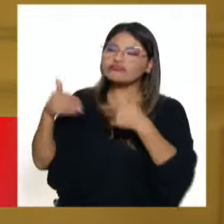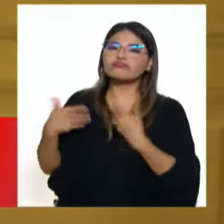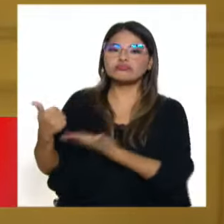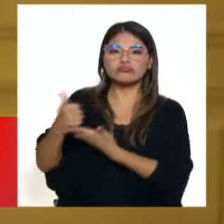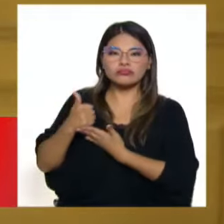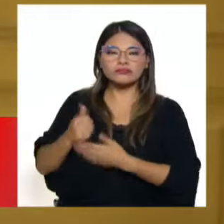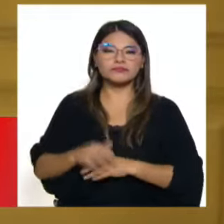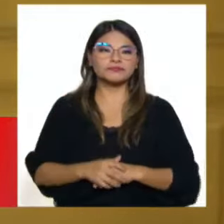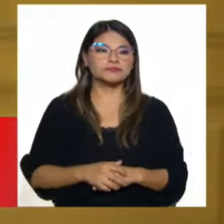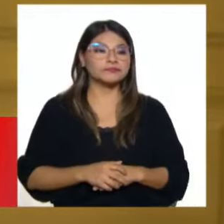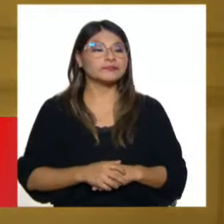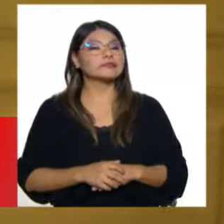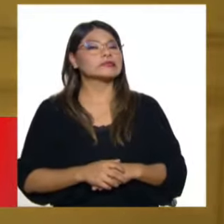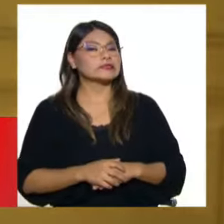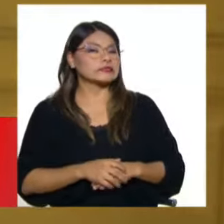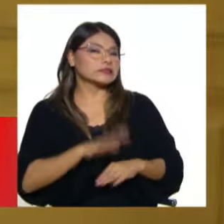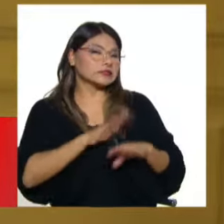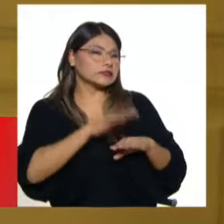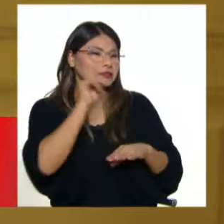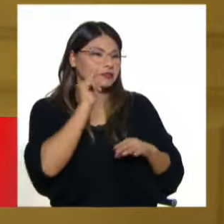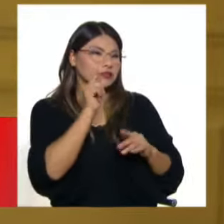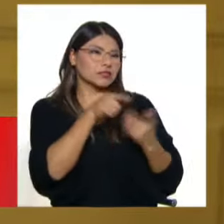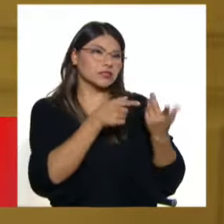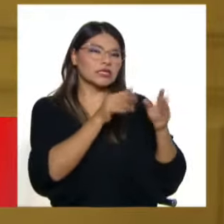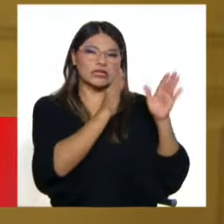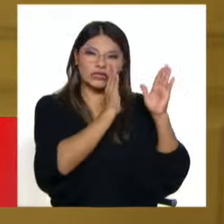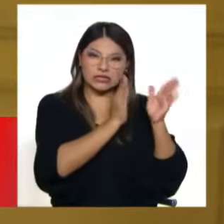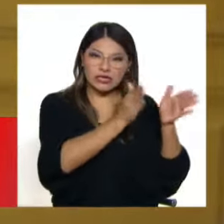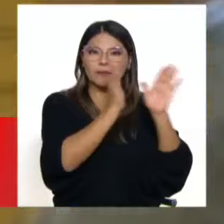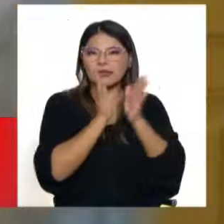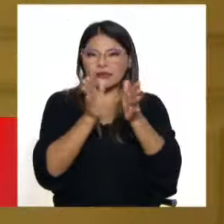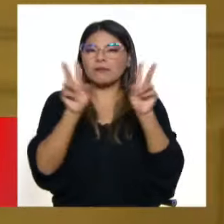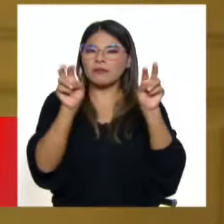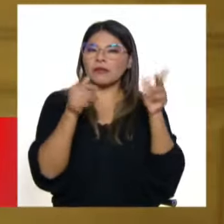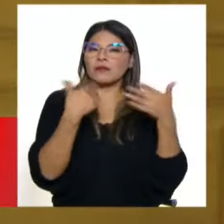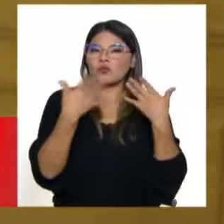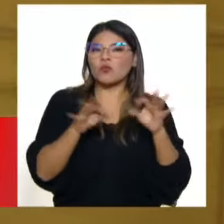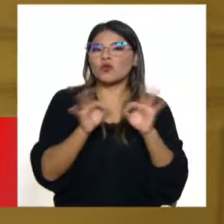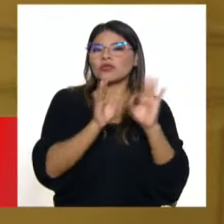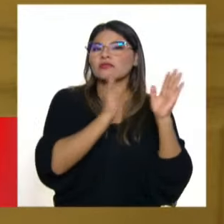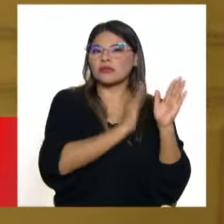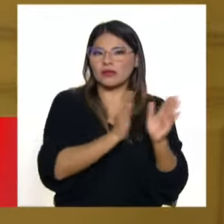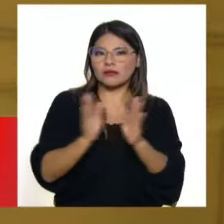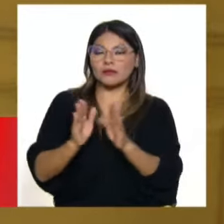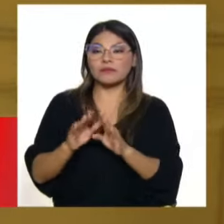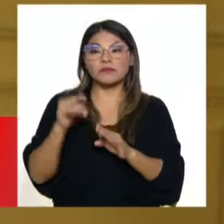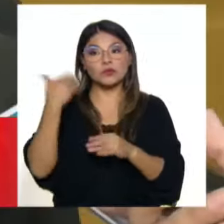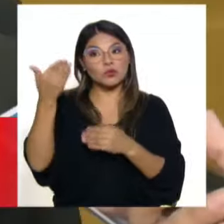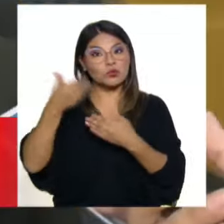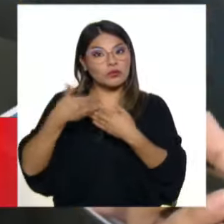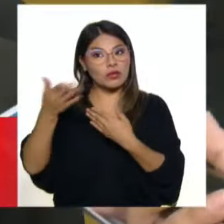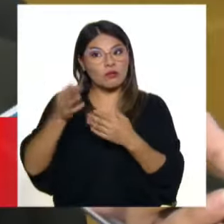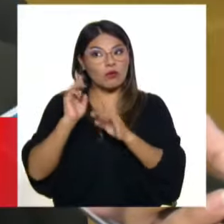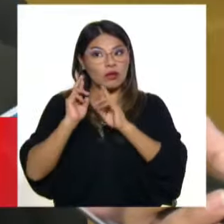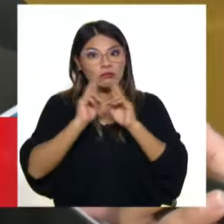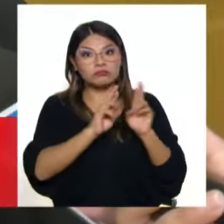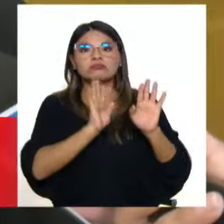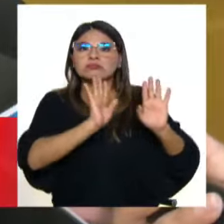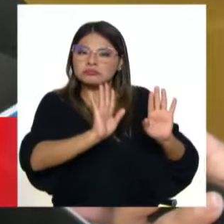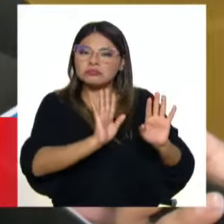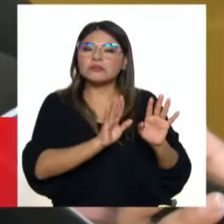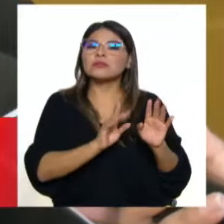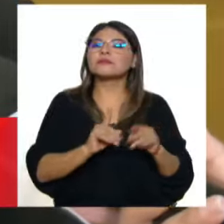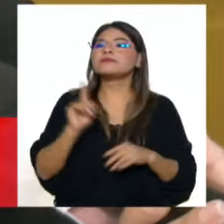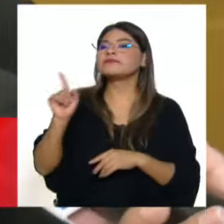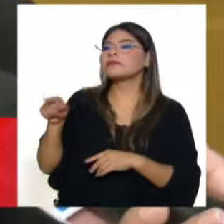de la ley que existe para esos temas se está en un proceso que tiene que tener su fin y la respuesta que se ha dado me imagino que es la correcta se tiene que ver si